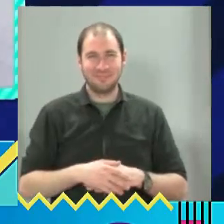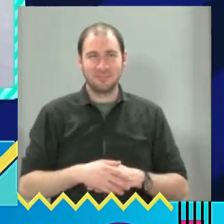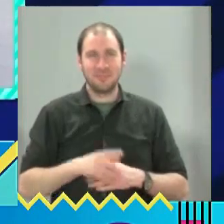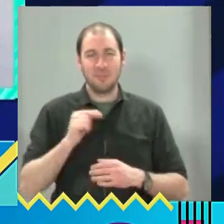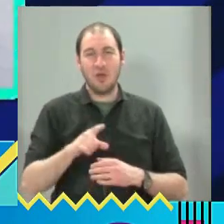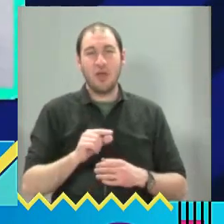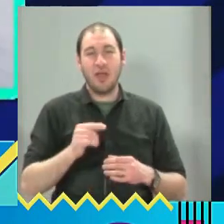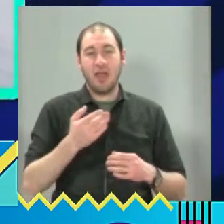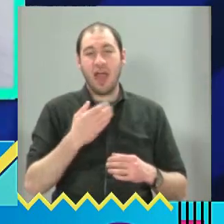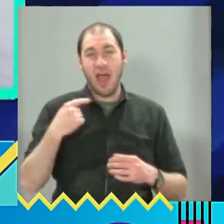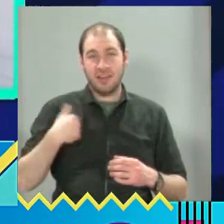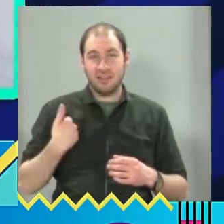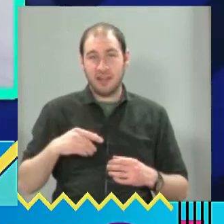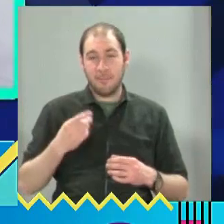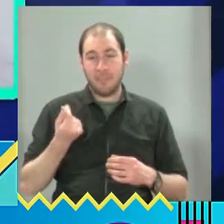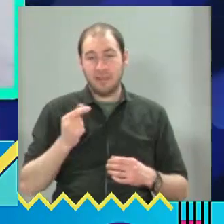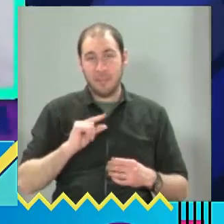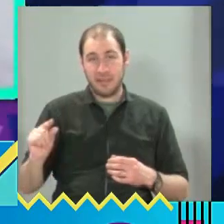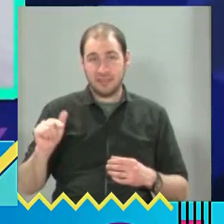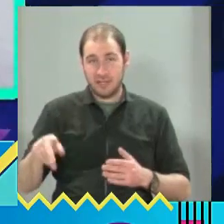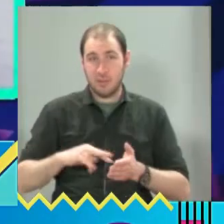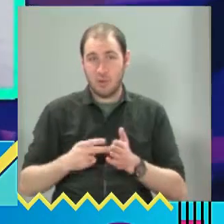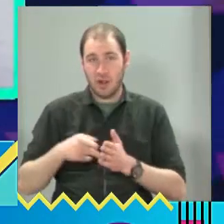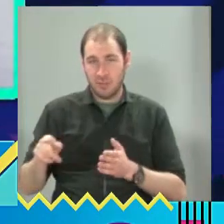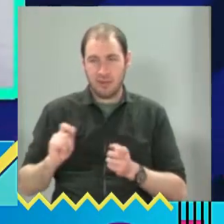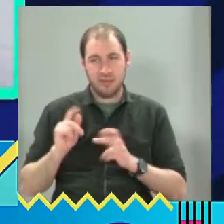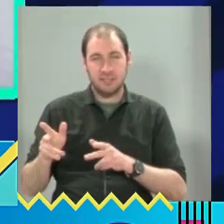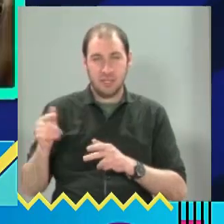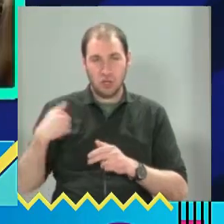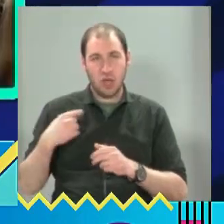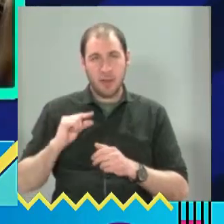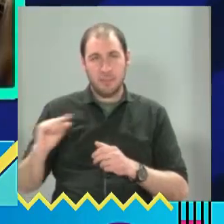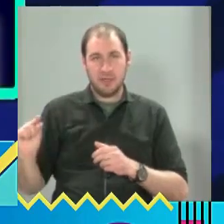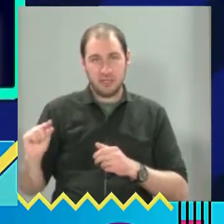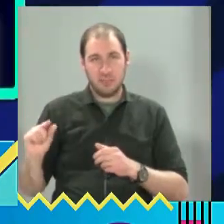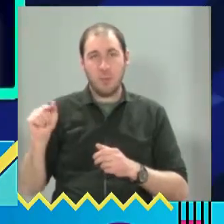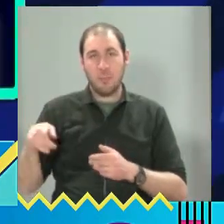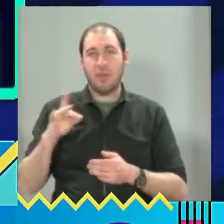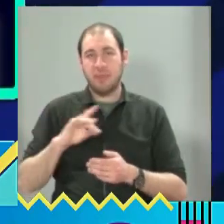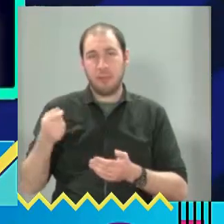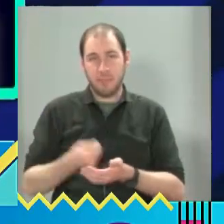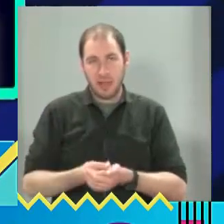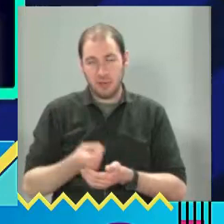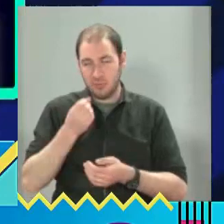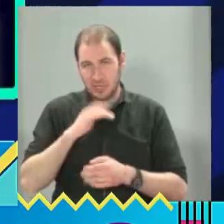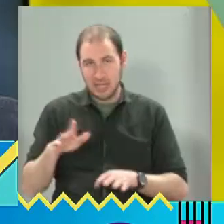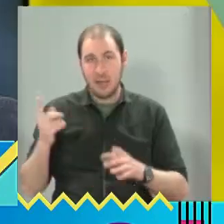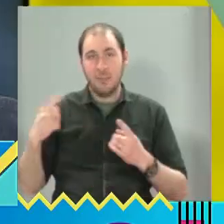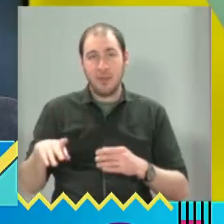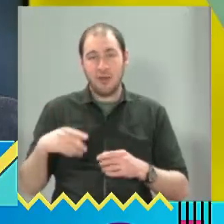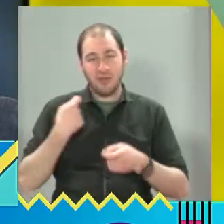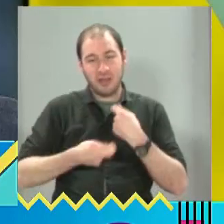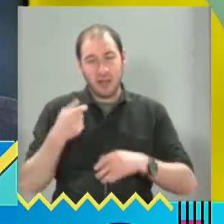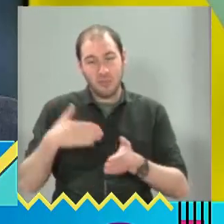estás prestando plata a Argentina, que está en problemas, y le decís, yo te presto, pagá deuda, todo lo que quieras, pero no lo usés para una